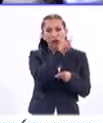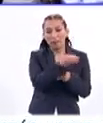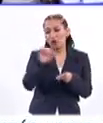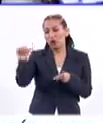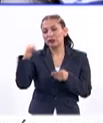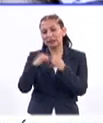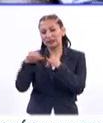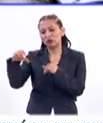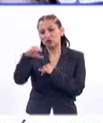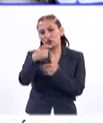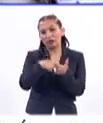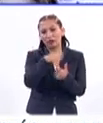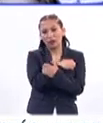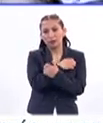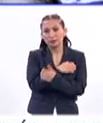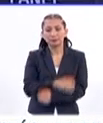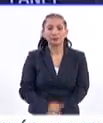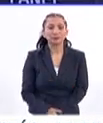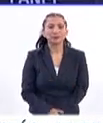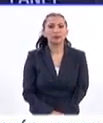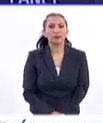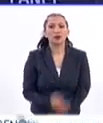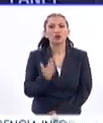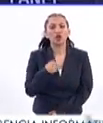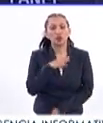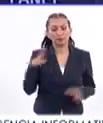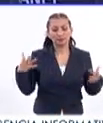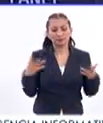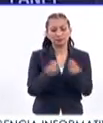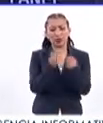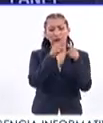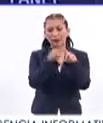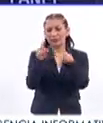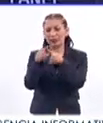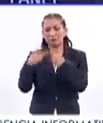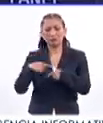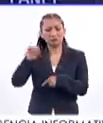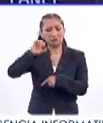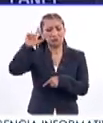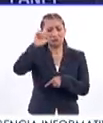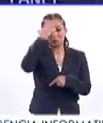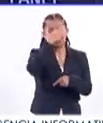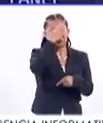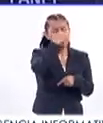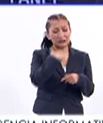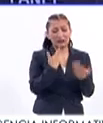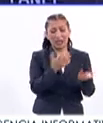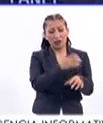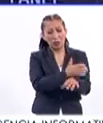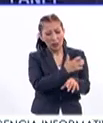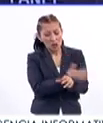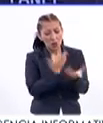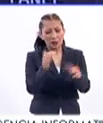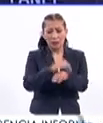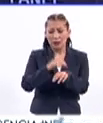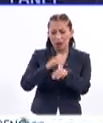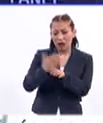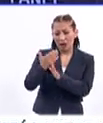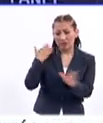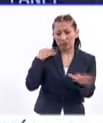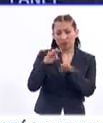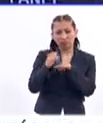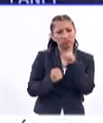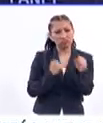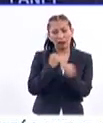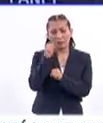y otras instituciones educativas. Lo que hicimos fue conjuntar a muchos especialistas, colegas, amigos que han trabajado